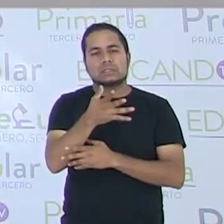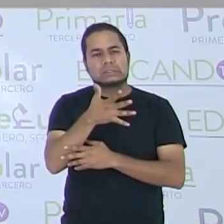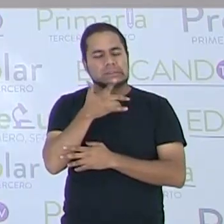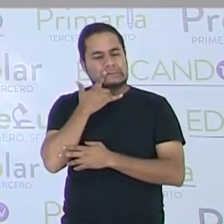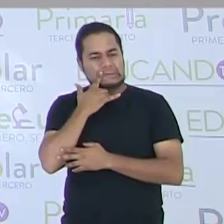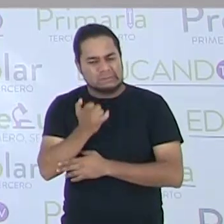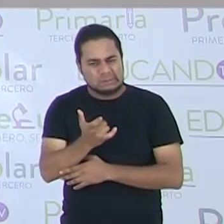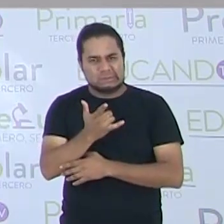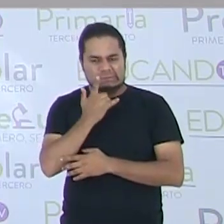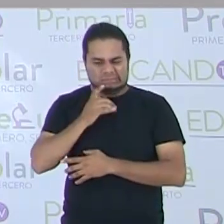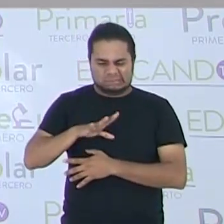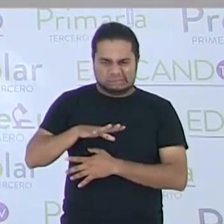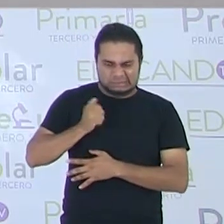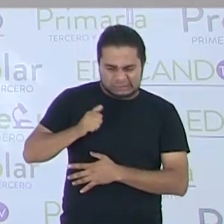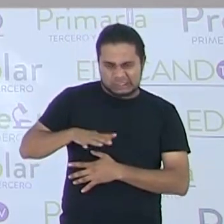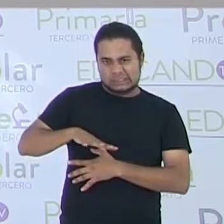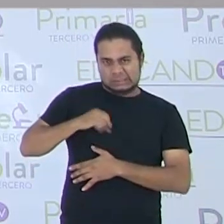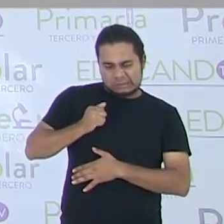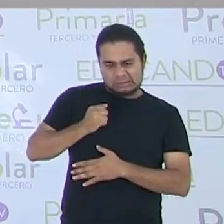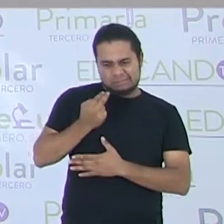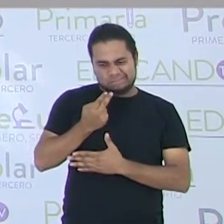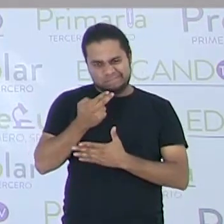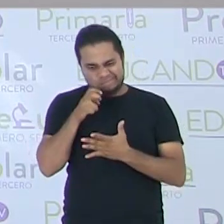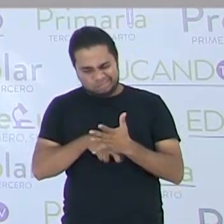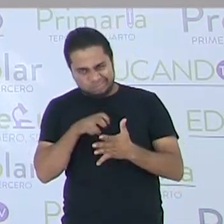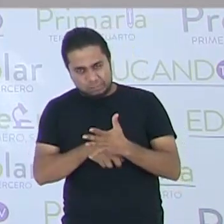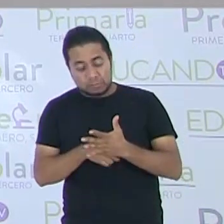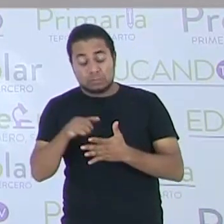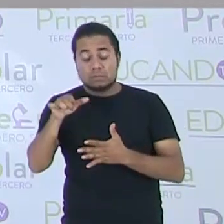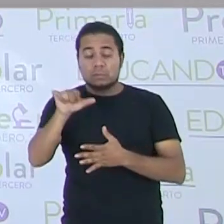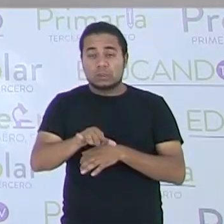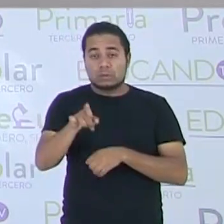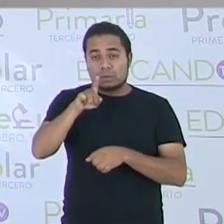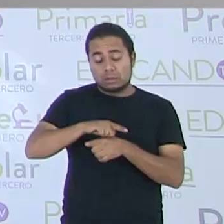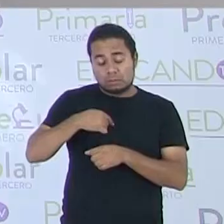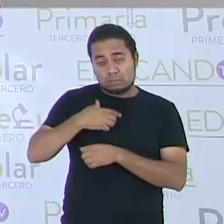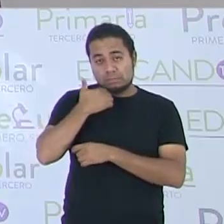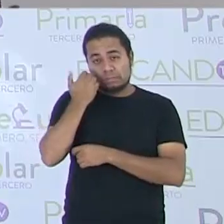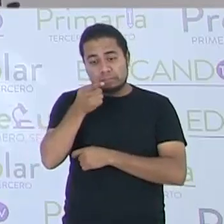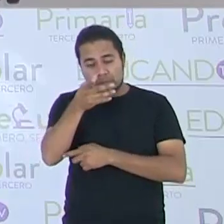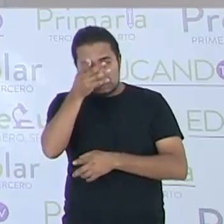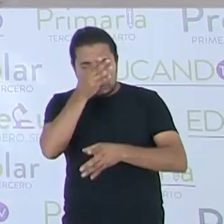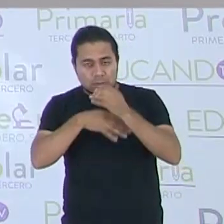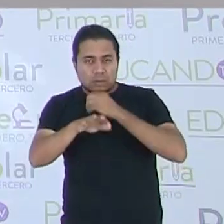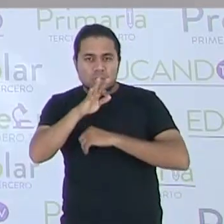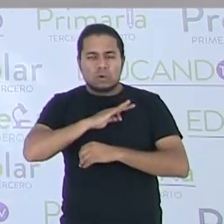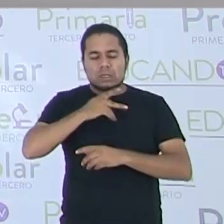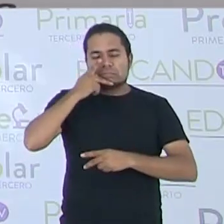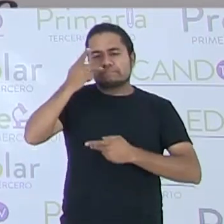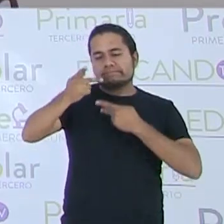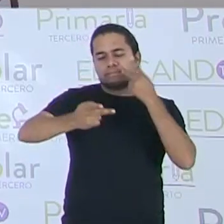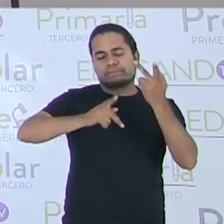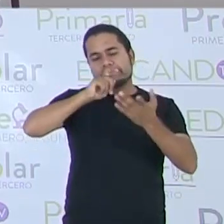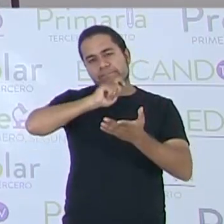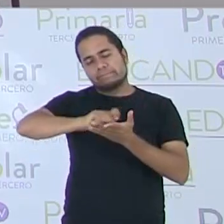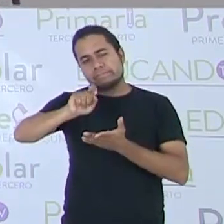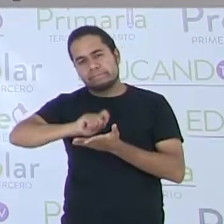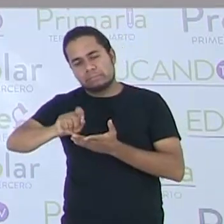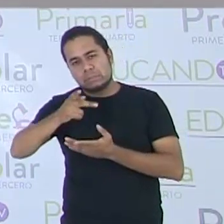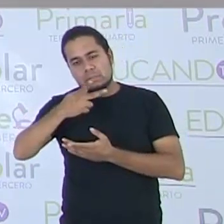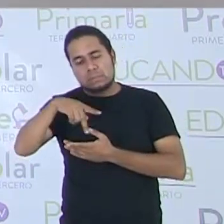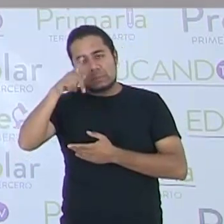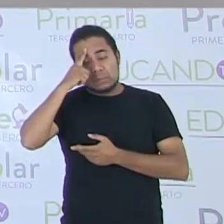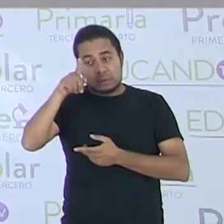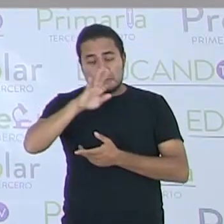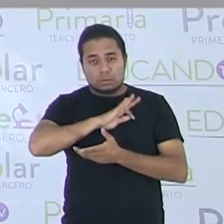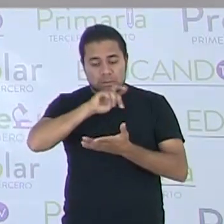de práctica. Entonces yo quisiera que el día de hoy ustedes pudieran aprender a escribir poesía, pero para poder